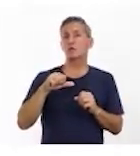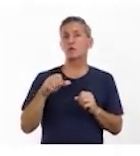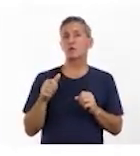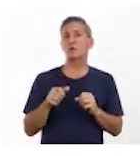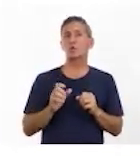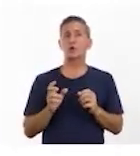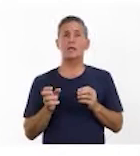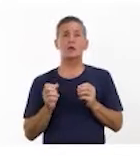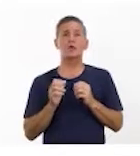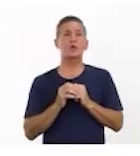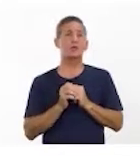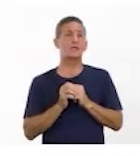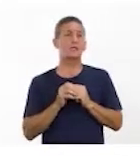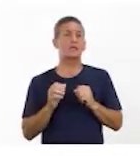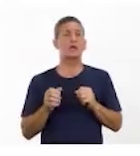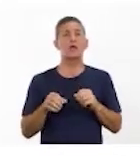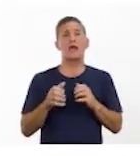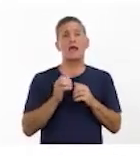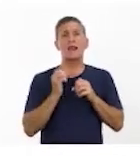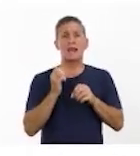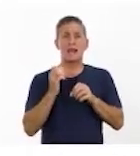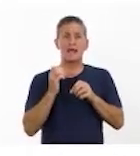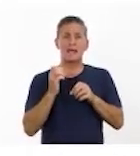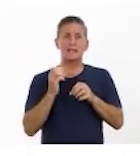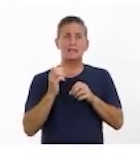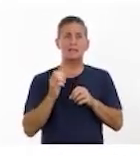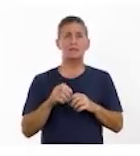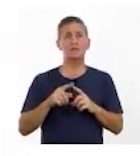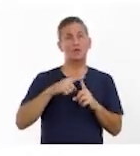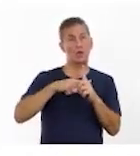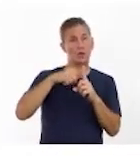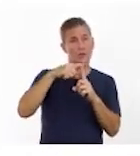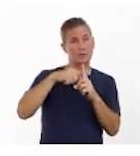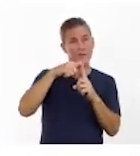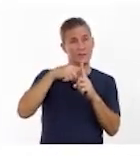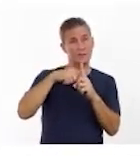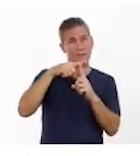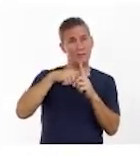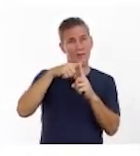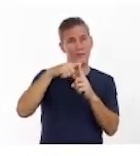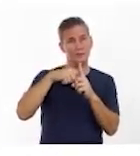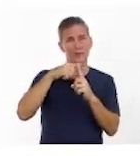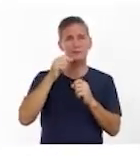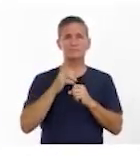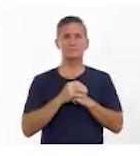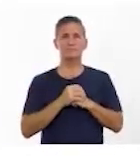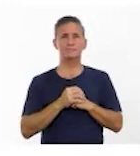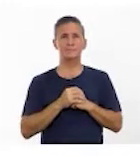líquidos, el grado de división del soluto, la agitación y la temperatura.